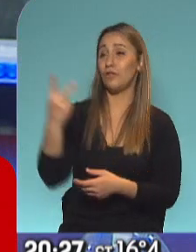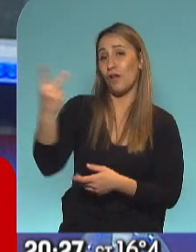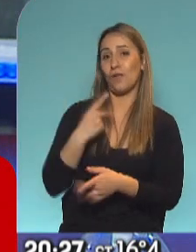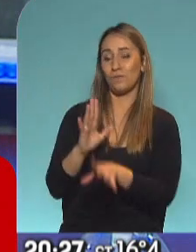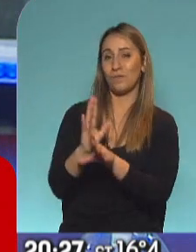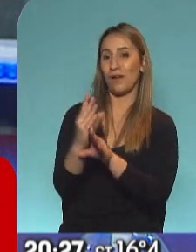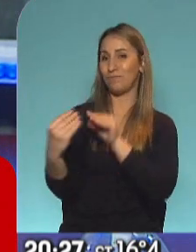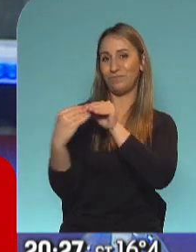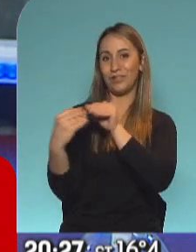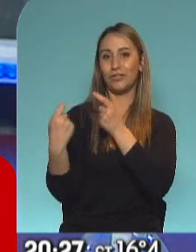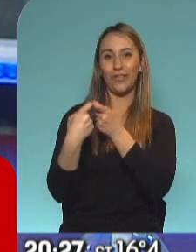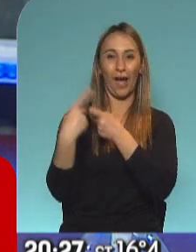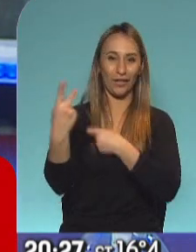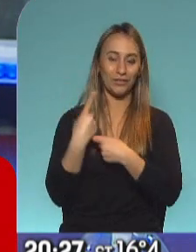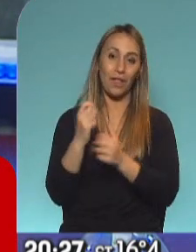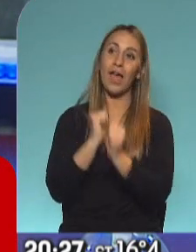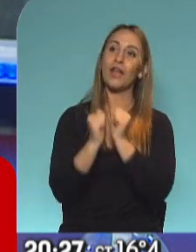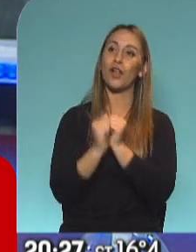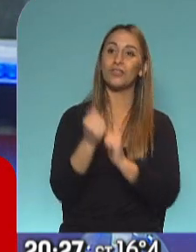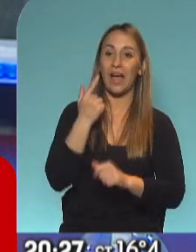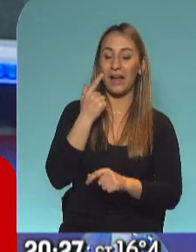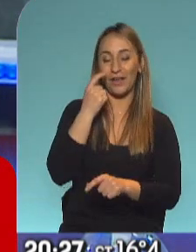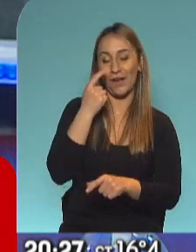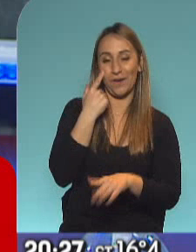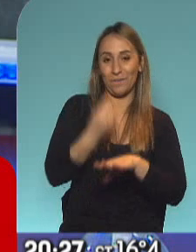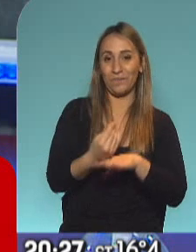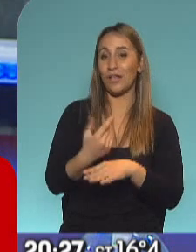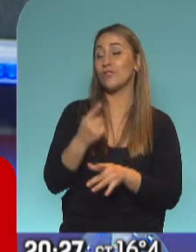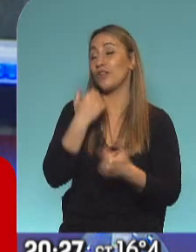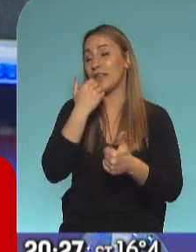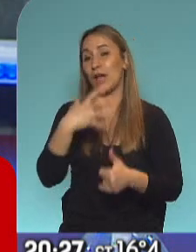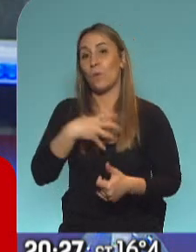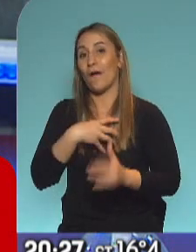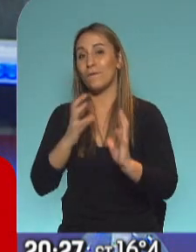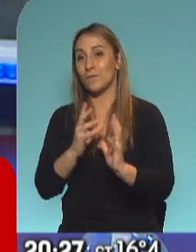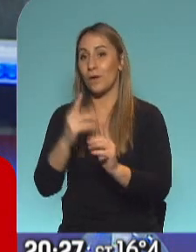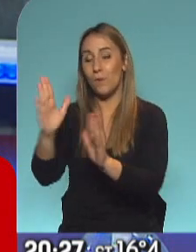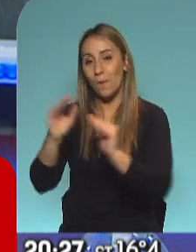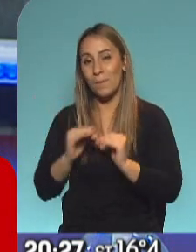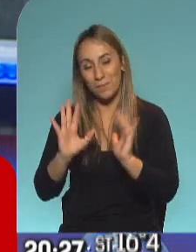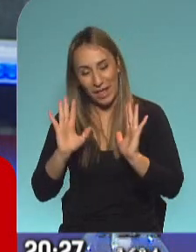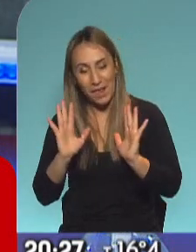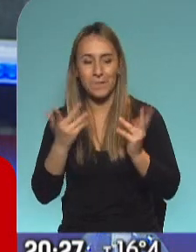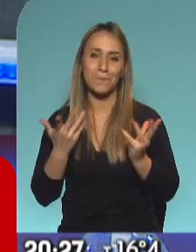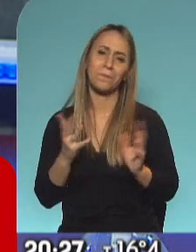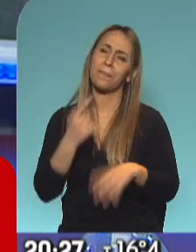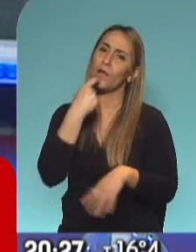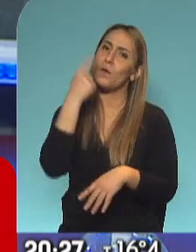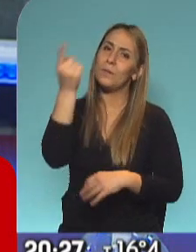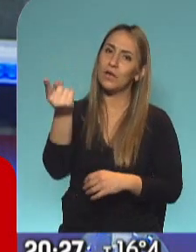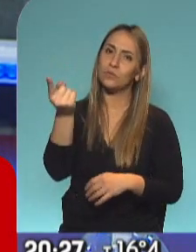colegas, así que no sé si del mismo equipo, pero podemos charlar un poco más tranquilo. Le pregunto algo.